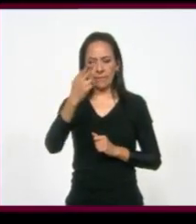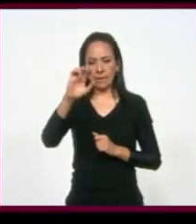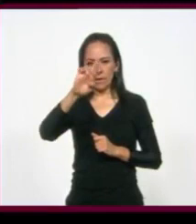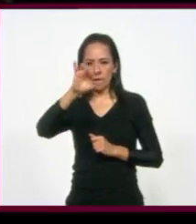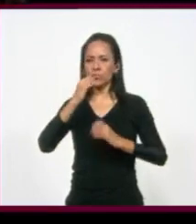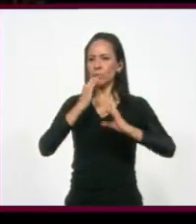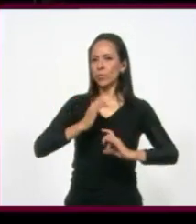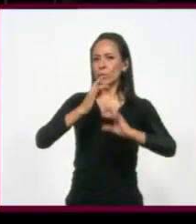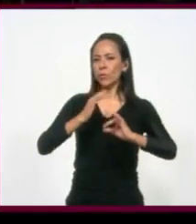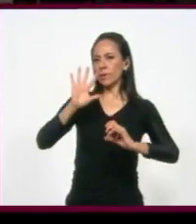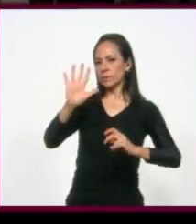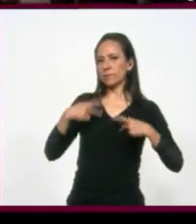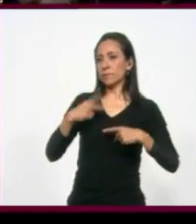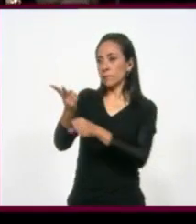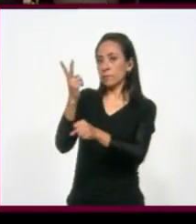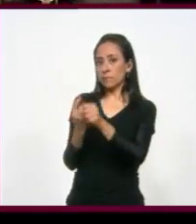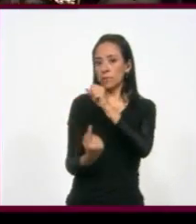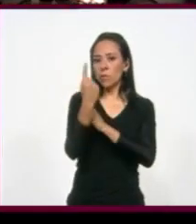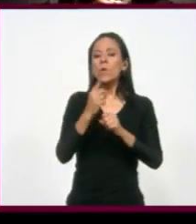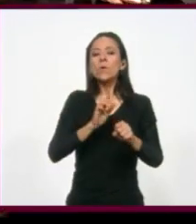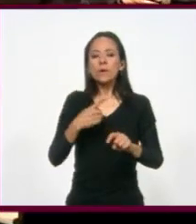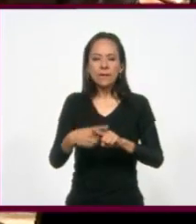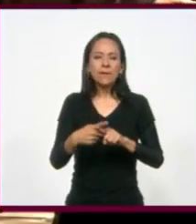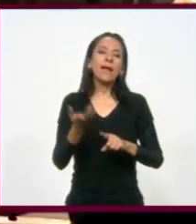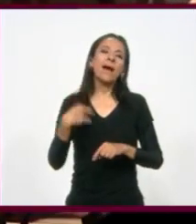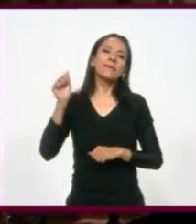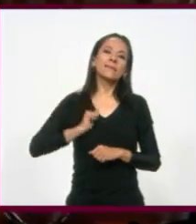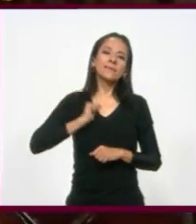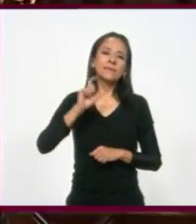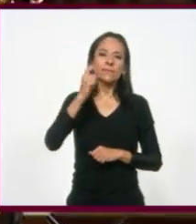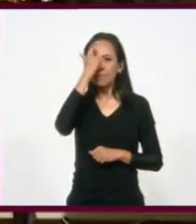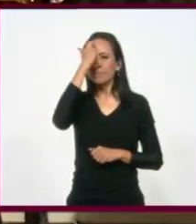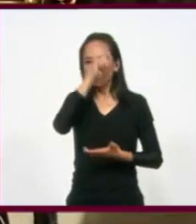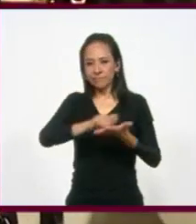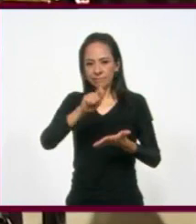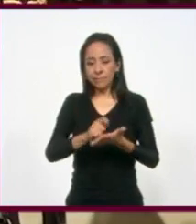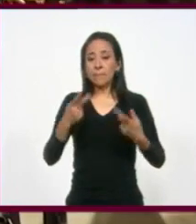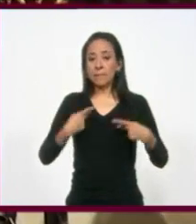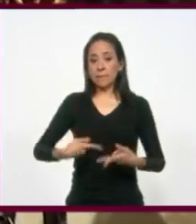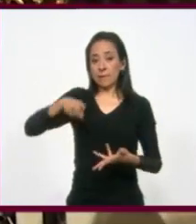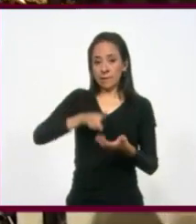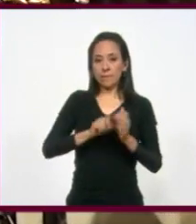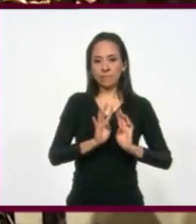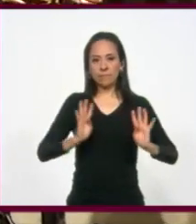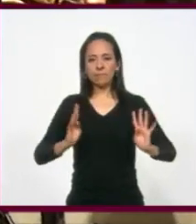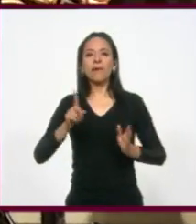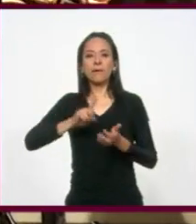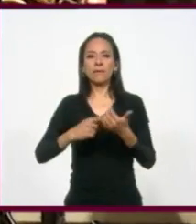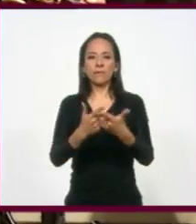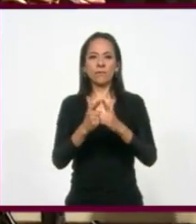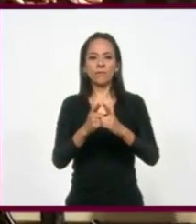con un invitado, interpretó obras de compositores del siglo XX. Sus integrantes son músicos de la Sinfónica de